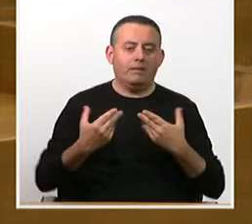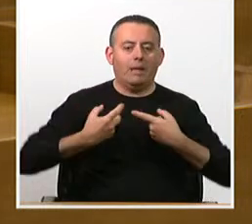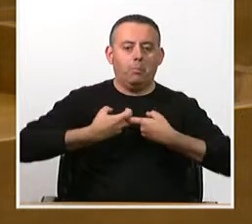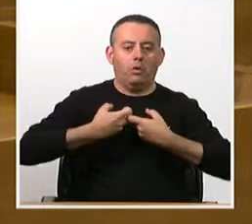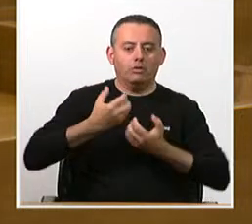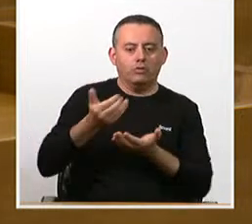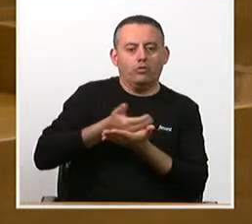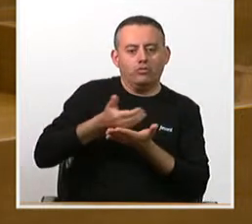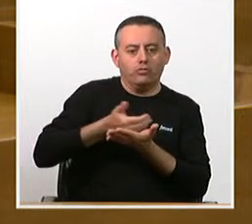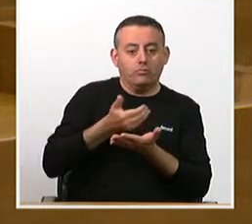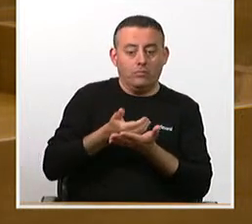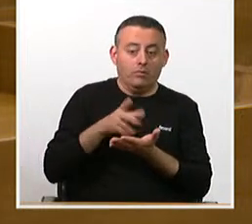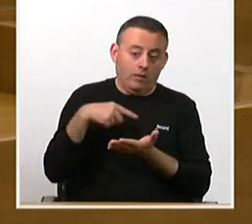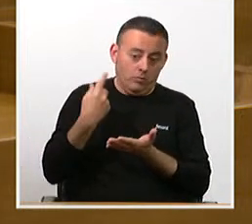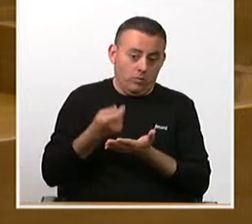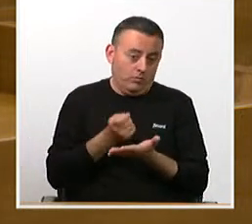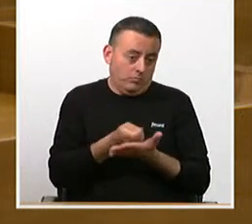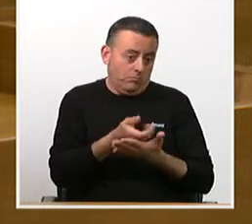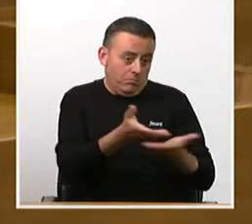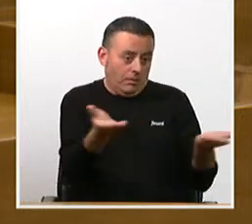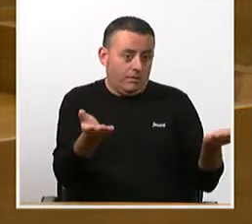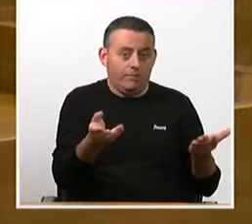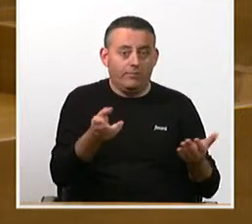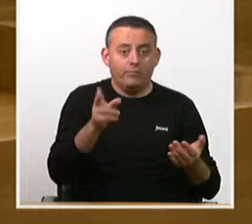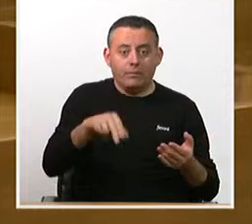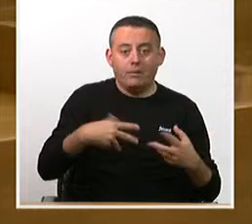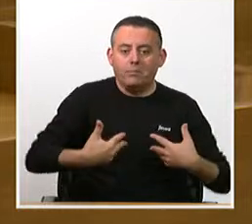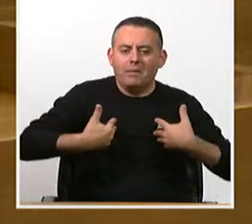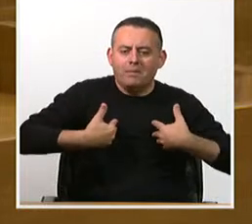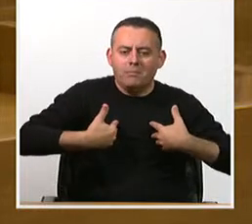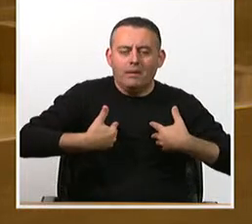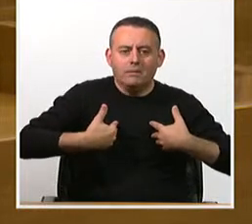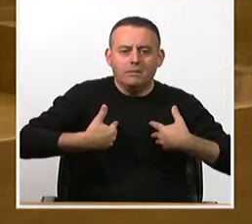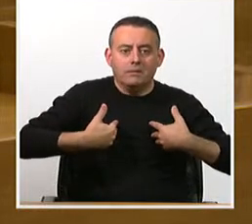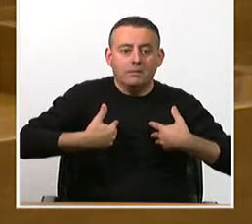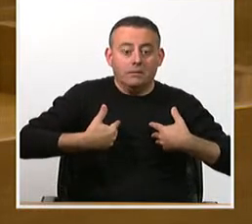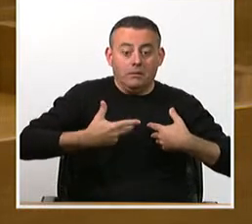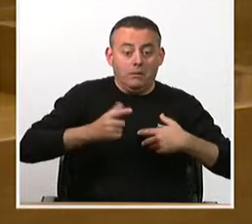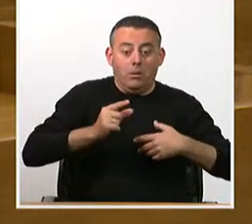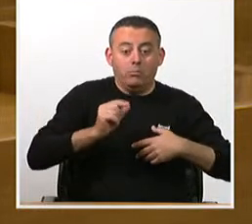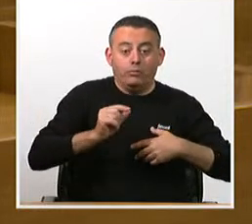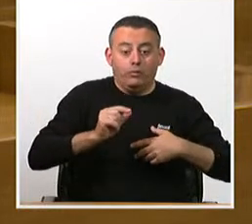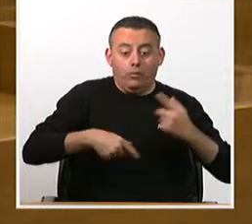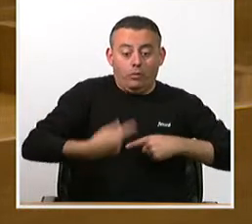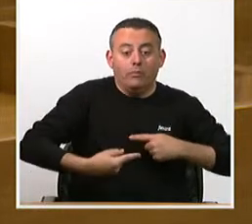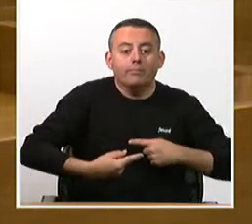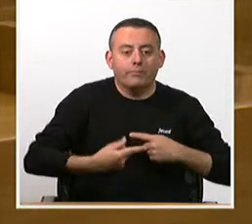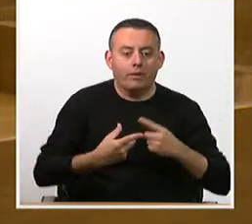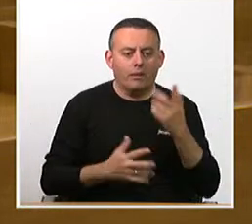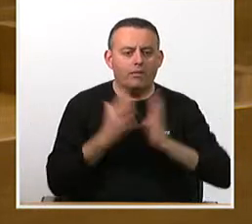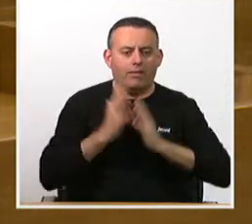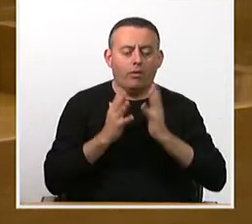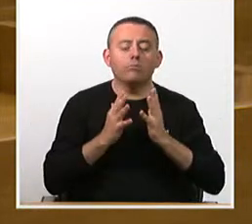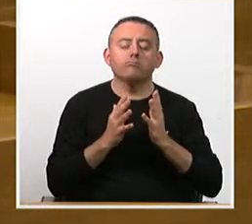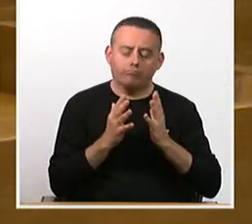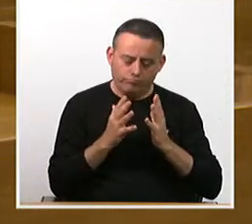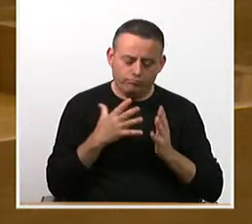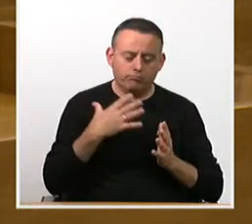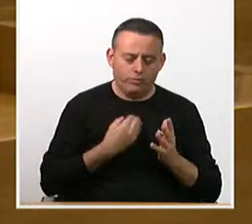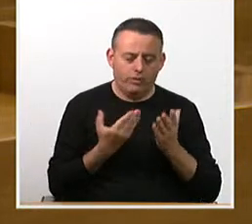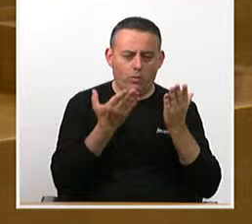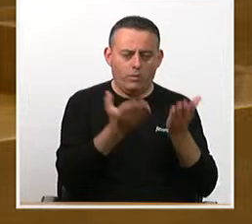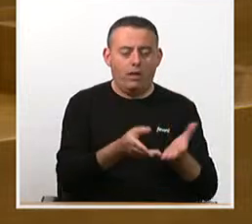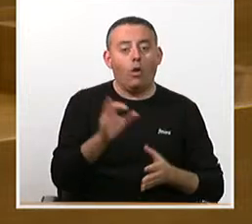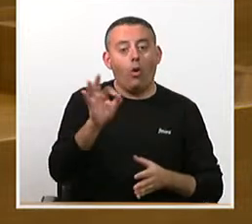ayudó a las víctimas en el momento siguiente a que ocurriera el Terrible incendio o que permitió a través de la vivienda pública con ese derecho de